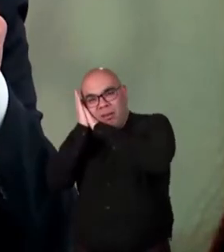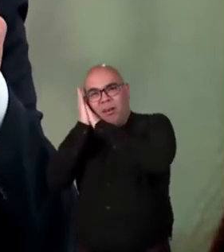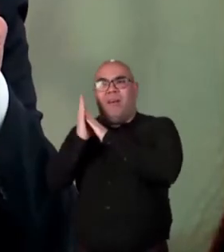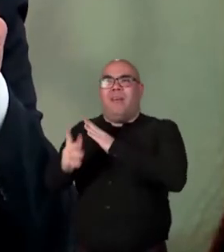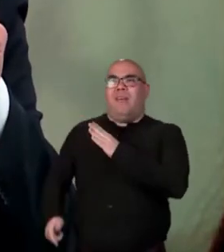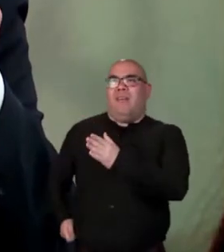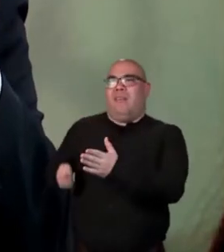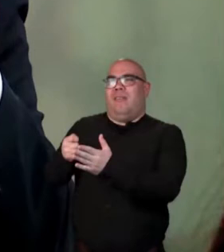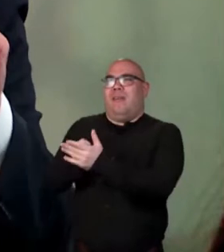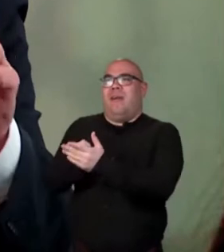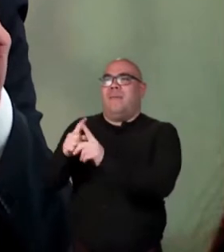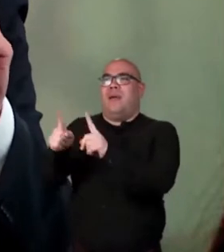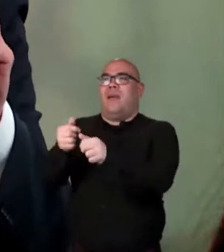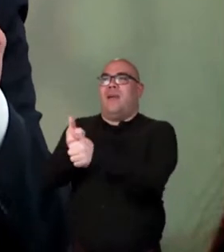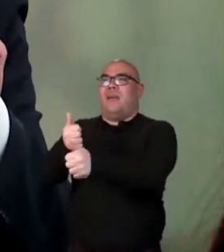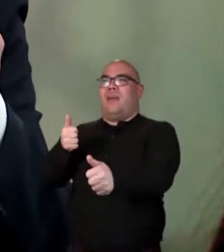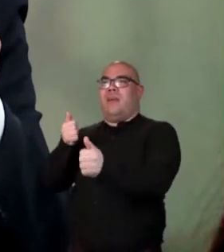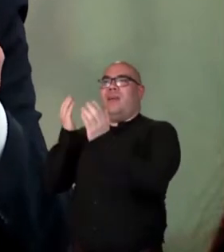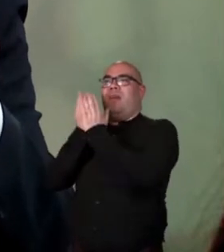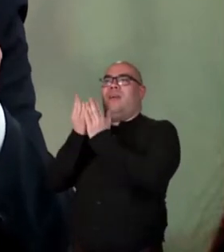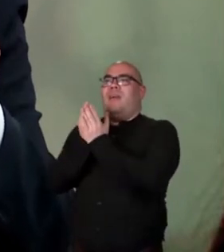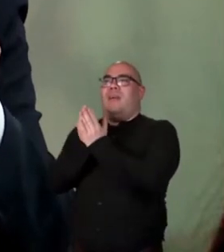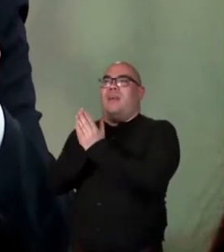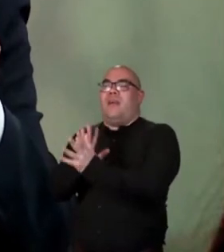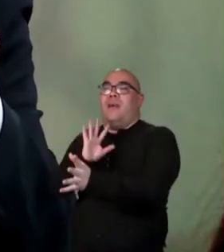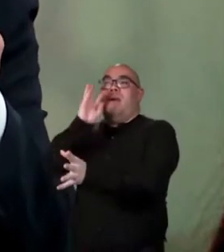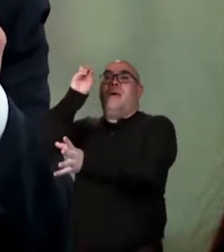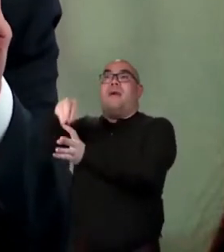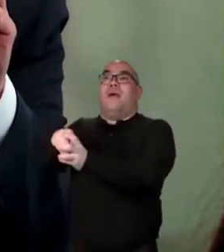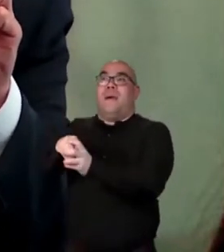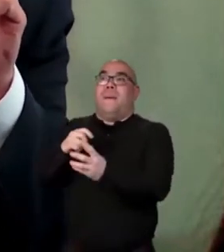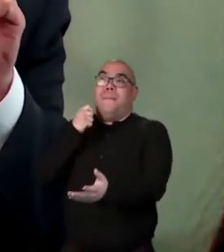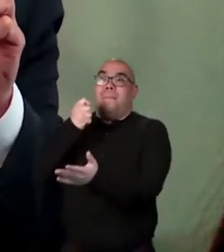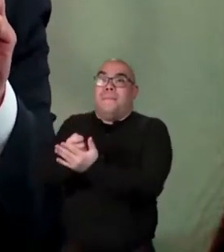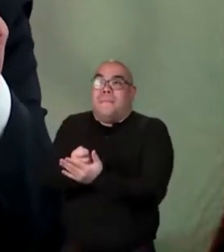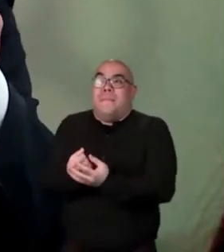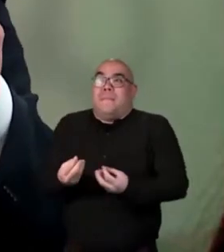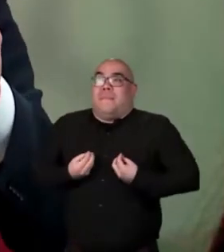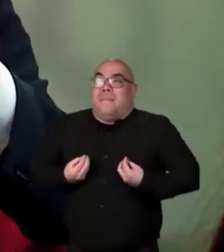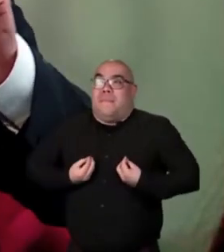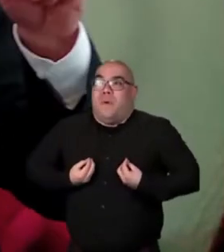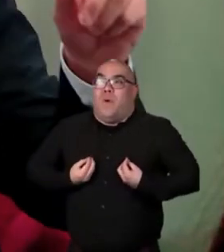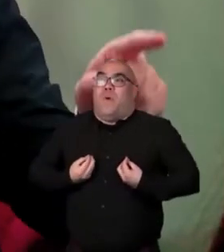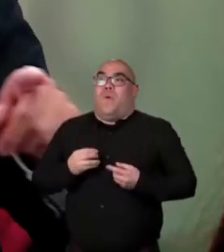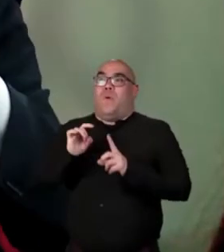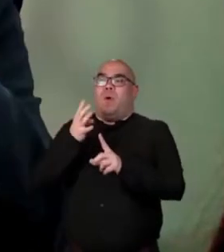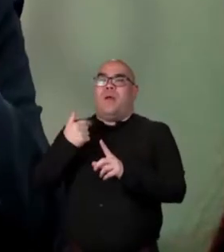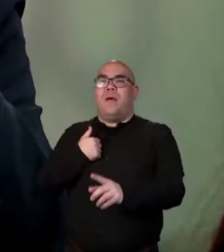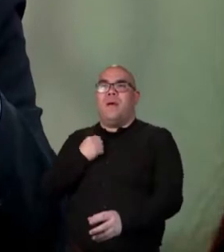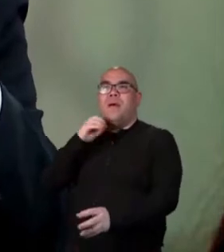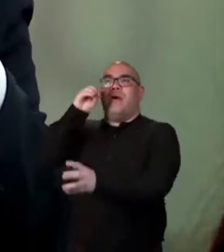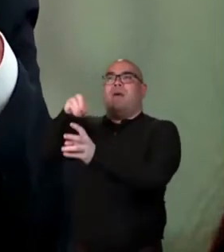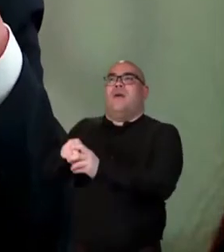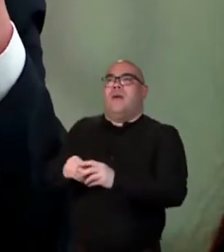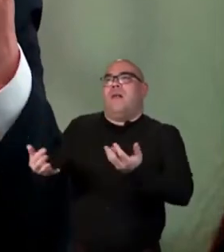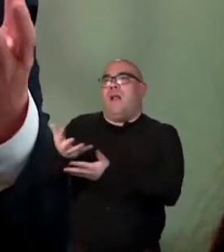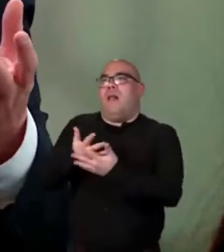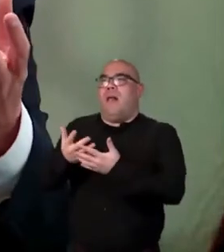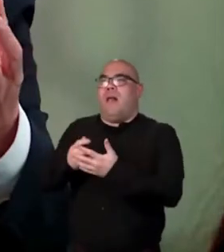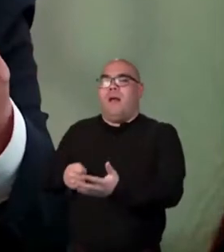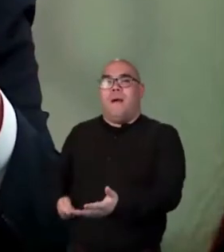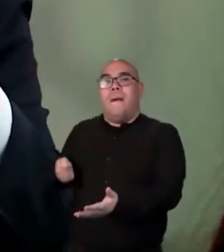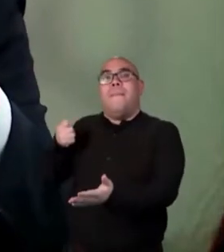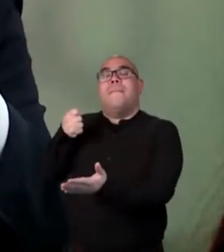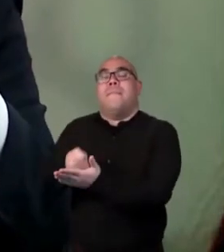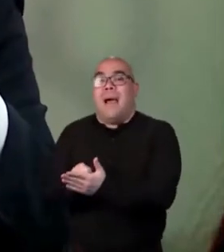estudian virtualmente y pagan para vivir la vida universitaria se pagan para compartir en un campus universitario para pagan para